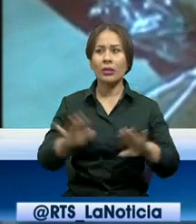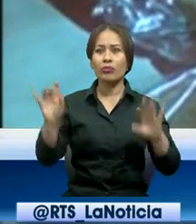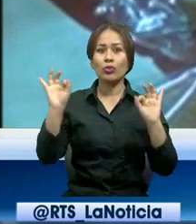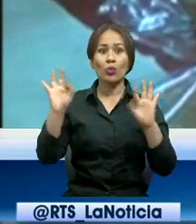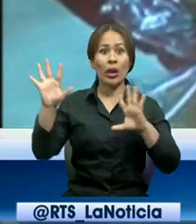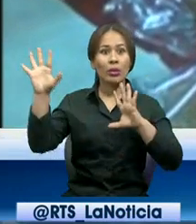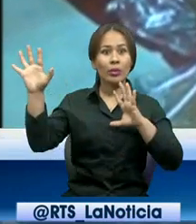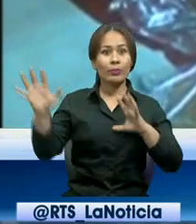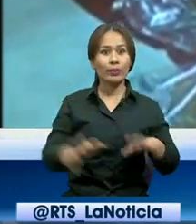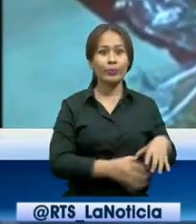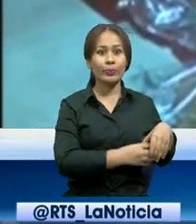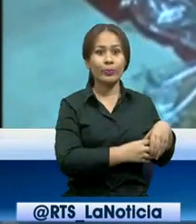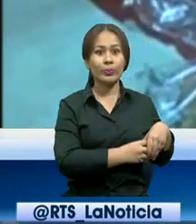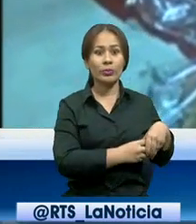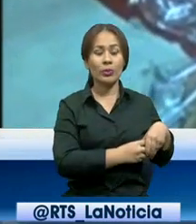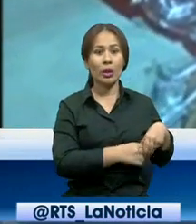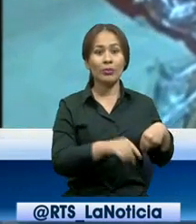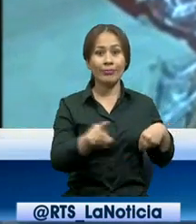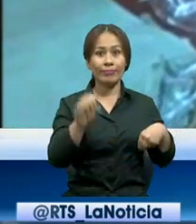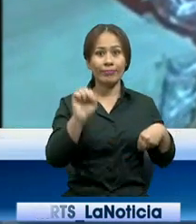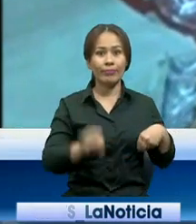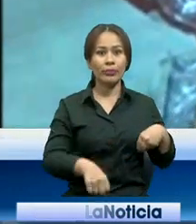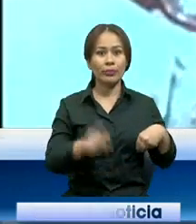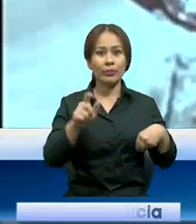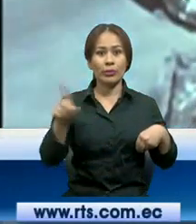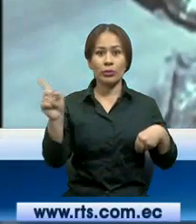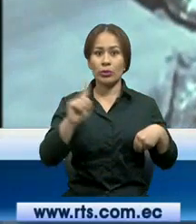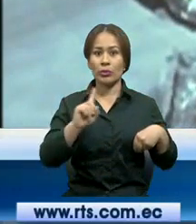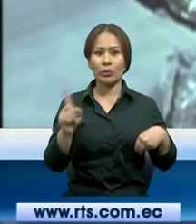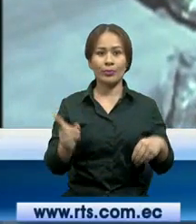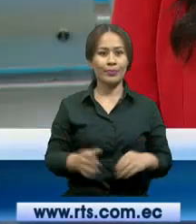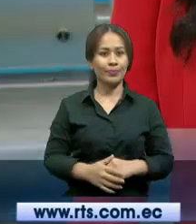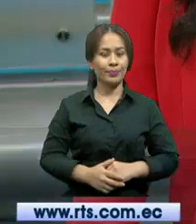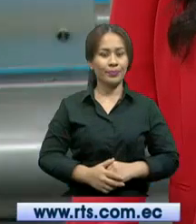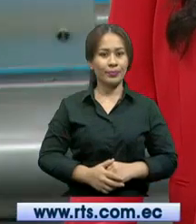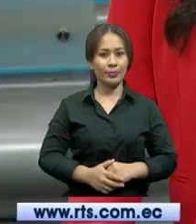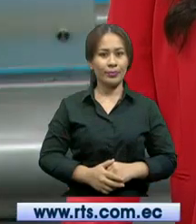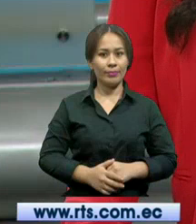mercado interno. Informó Iván Casamén.